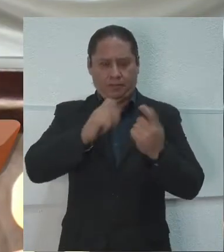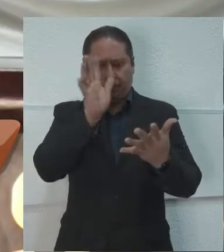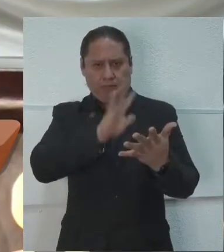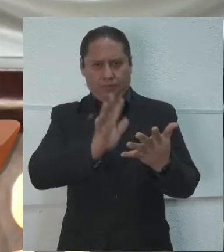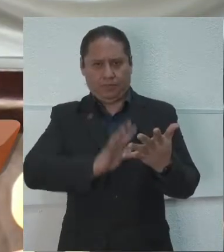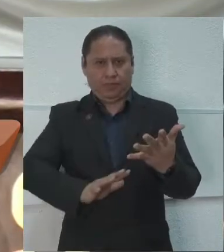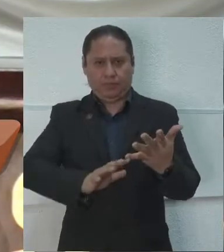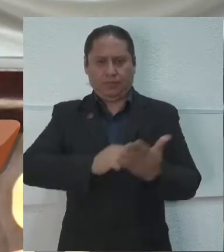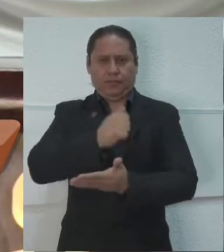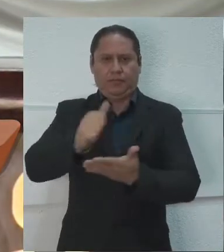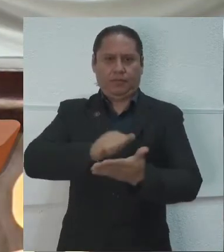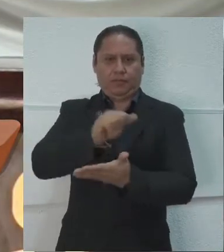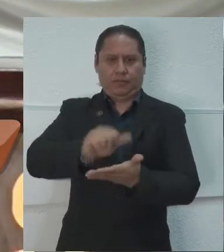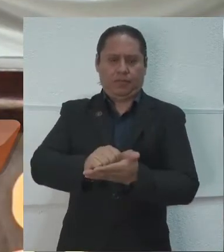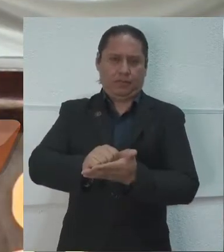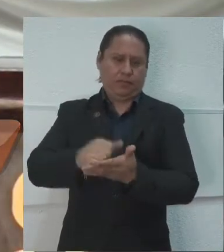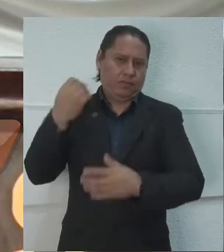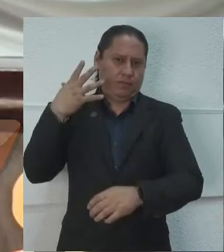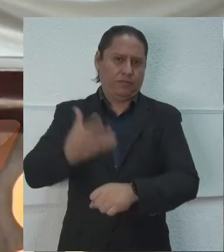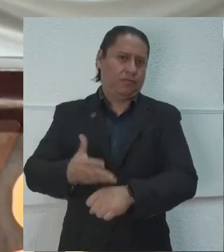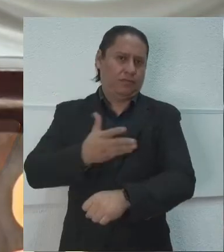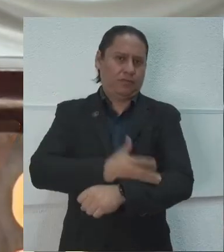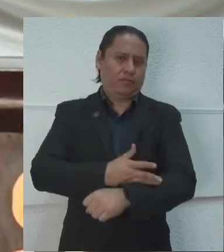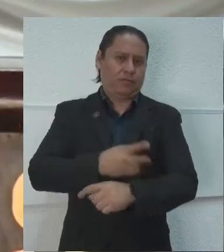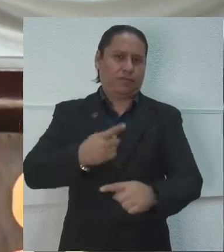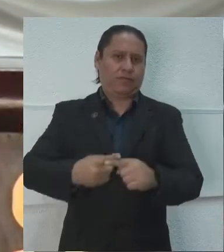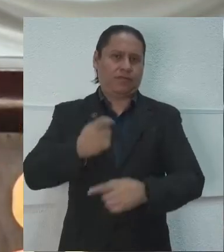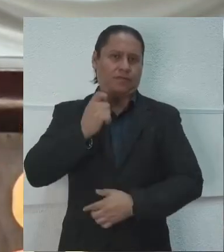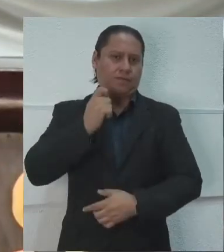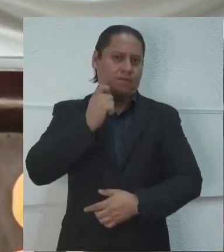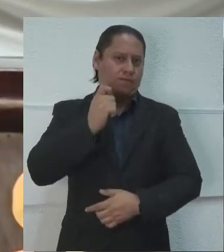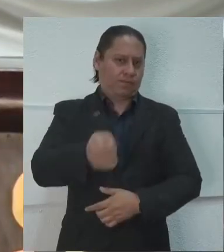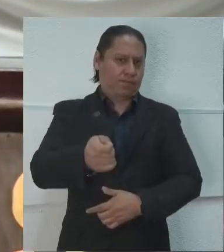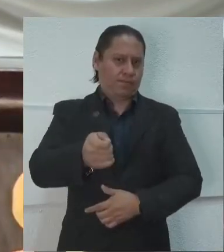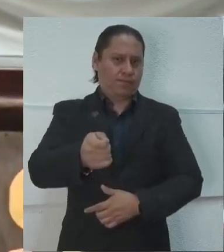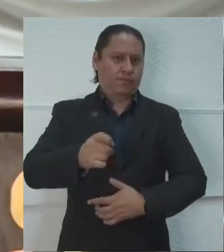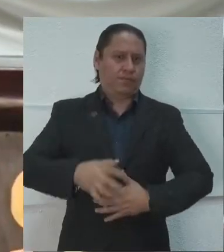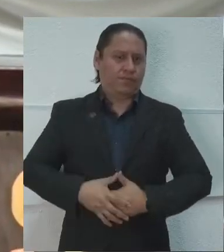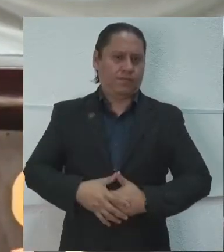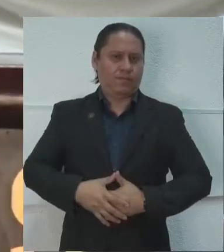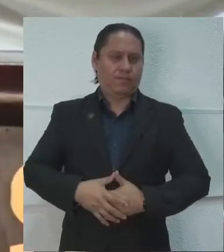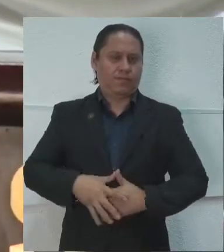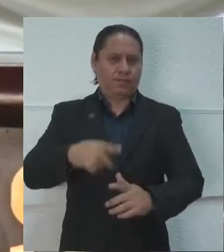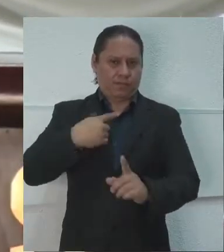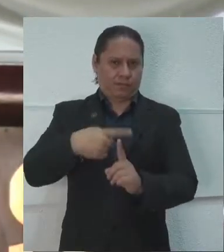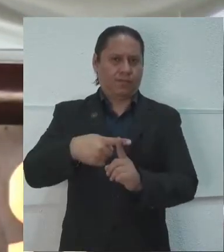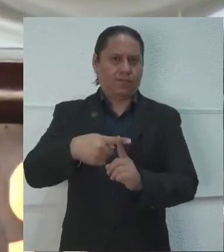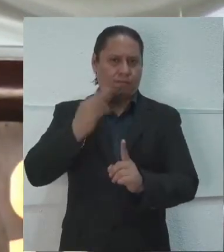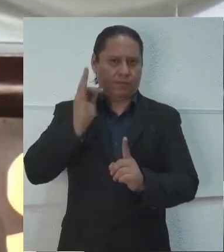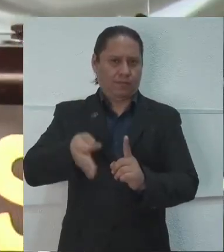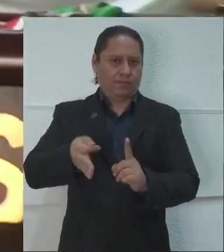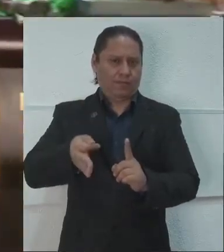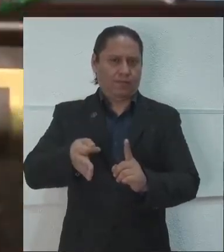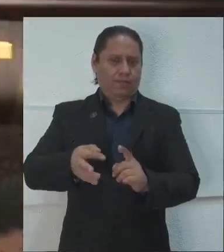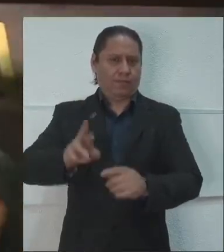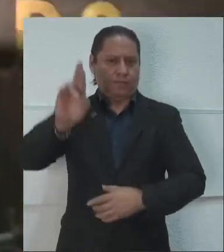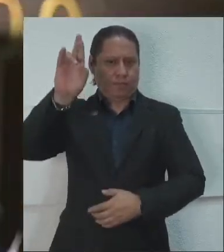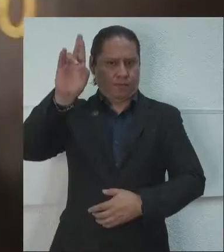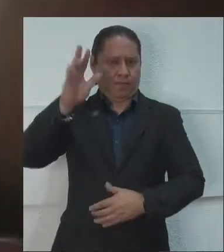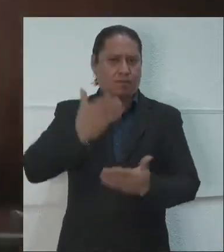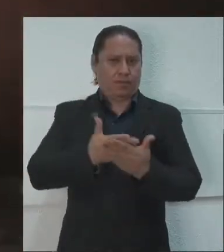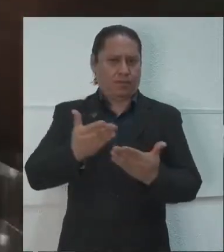lectura del acta de la sesión anterior. Las legisladoras y los legisladores que estén por la afirmativa,